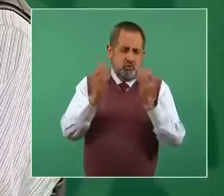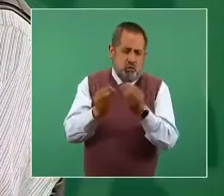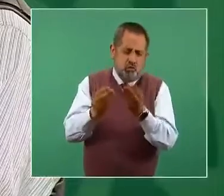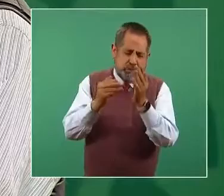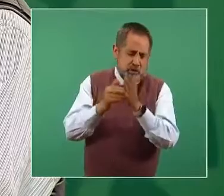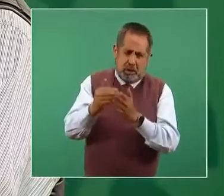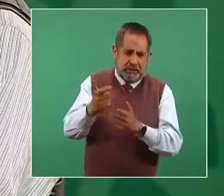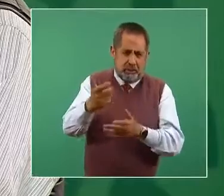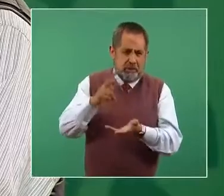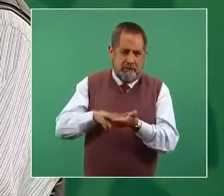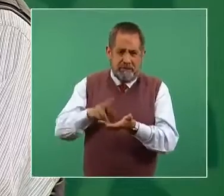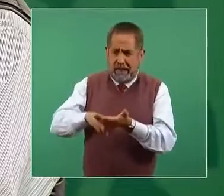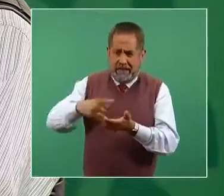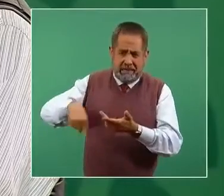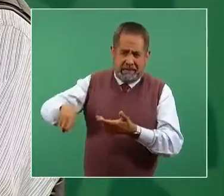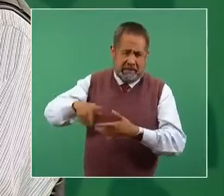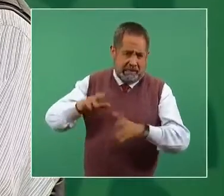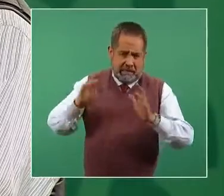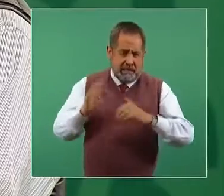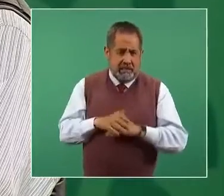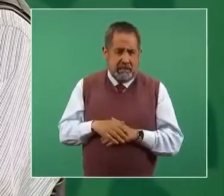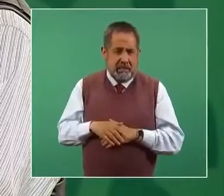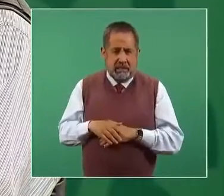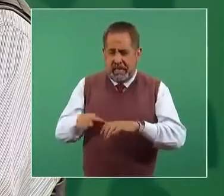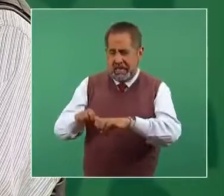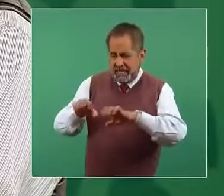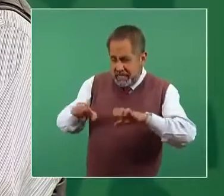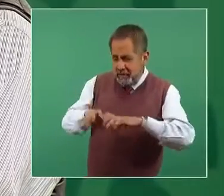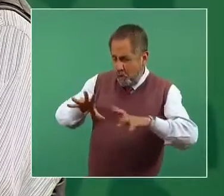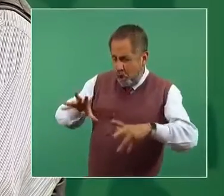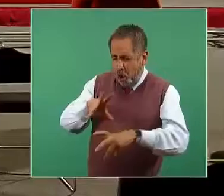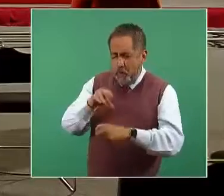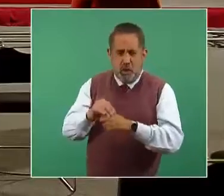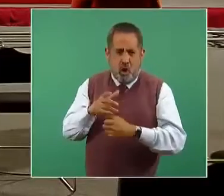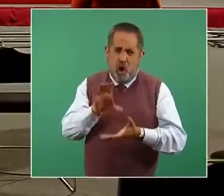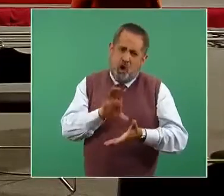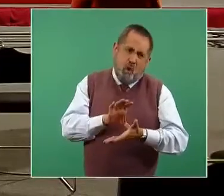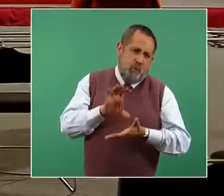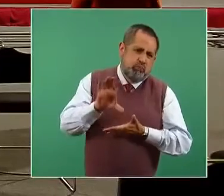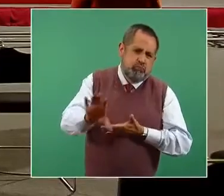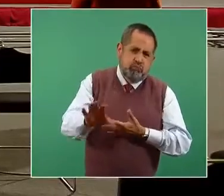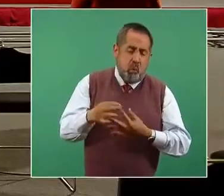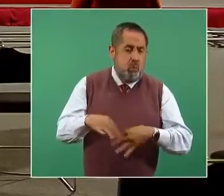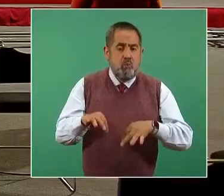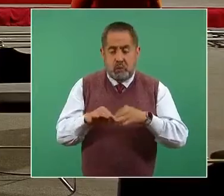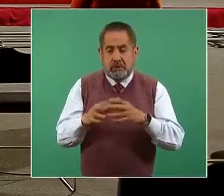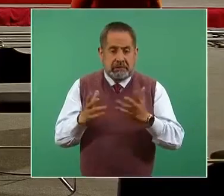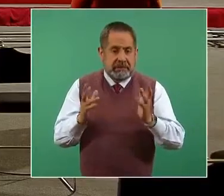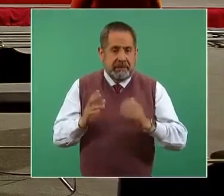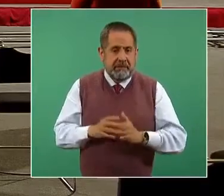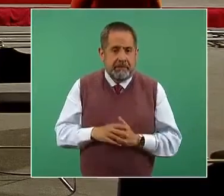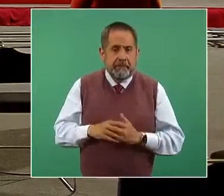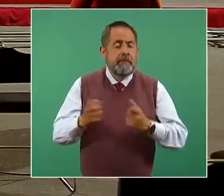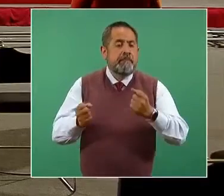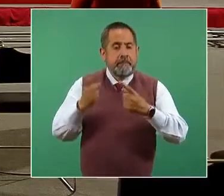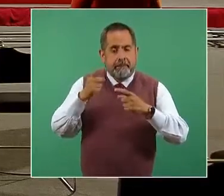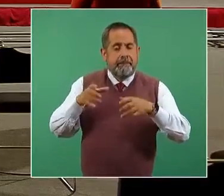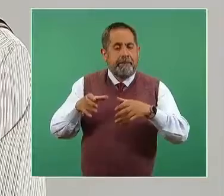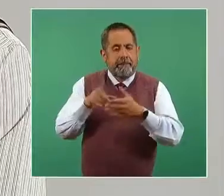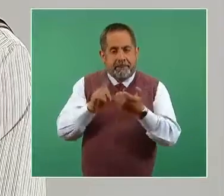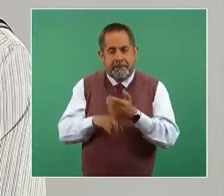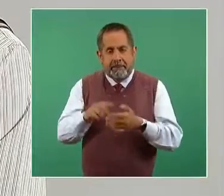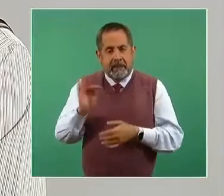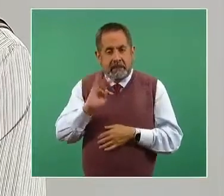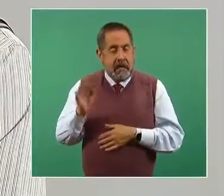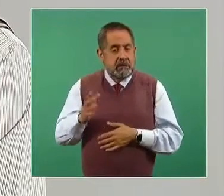Entonces, obviamente son equipos que se requiere una inversión importante. En algunos casos inclusive se